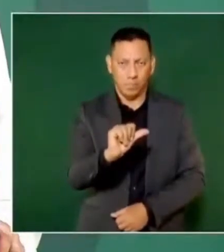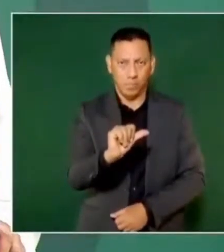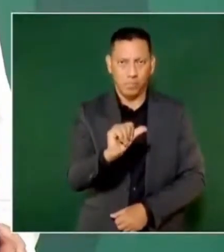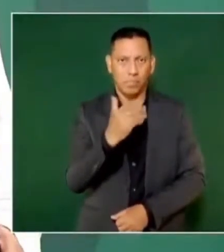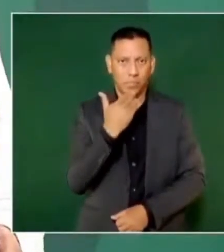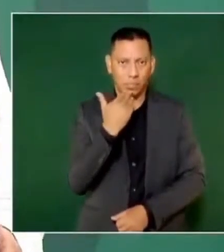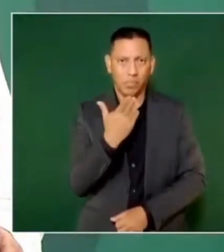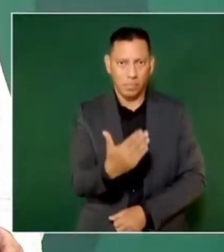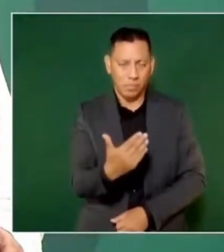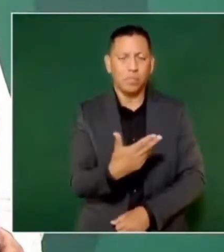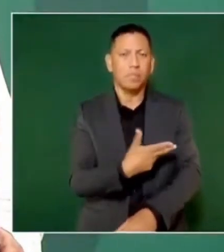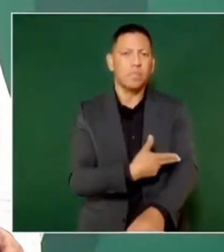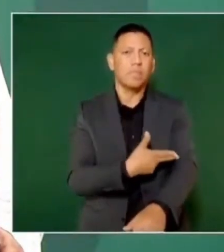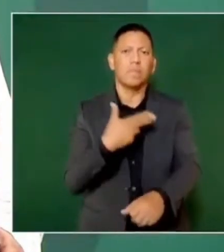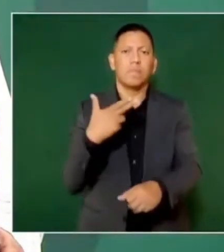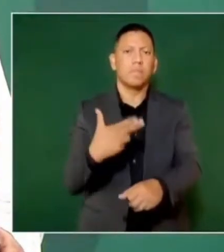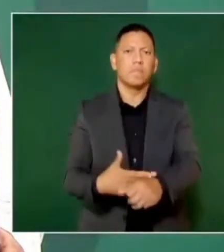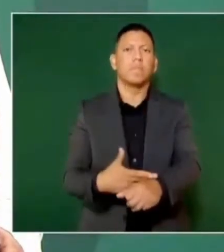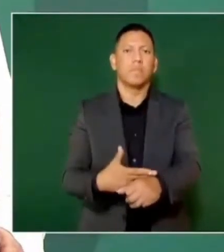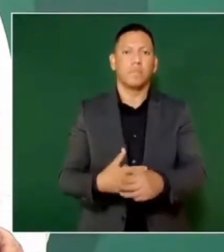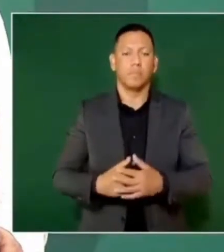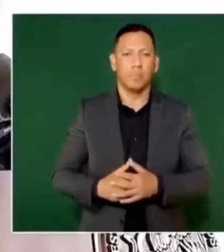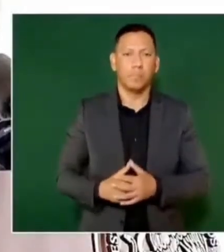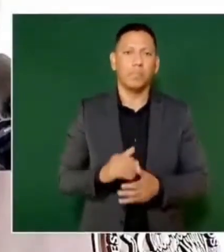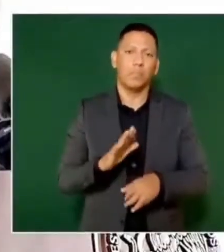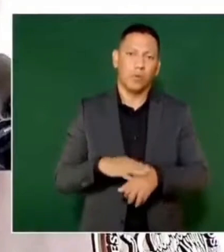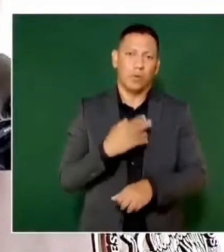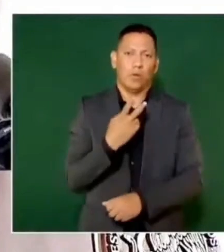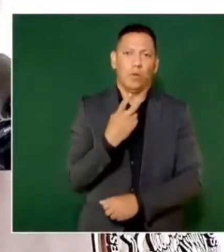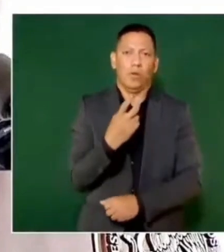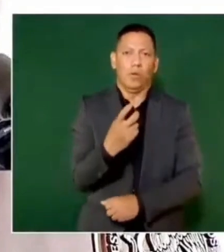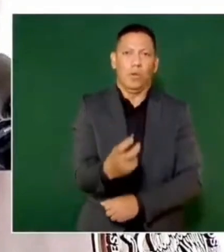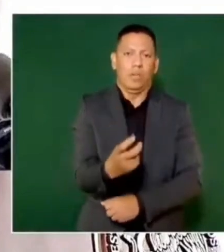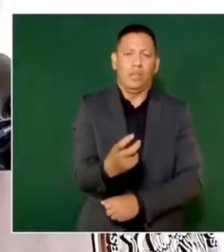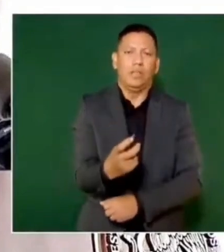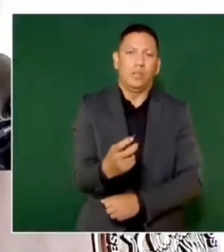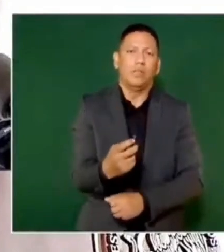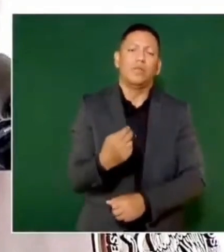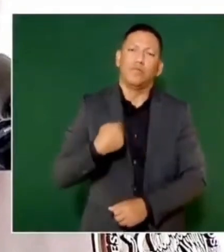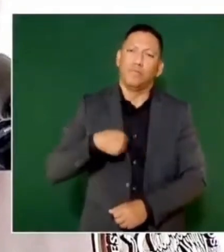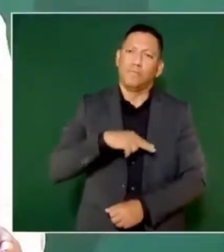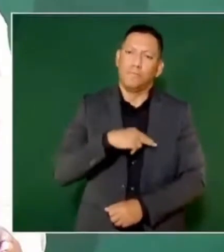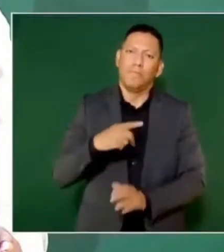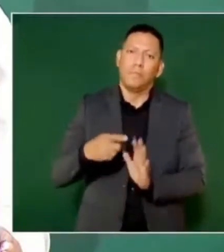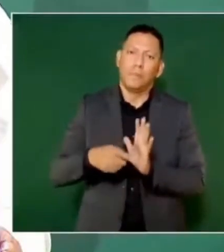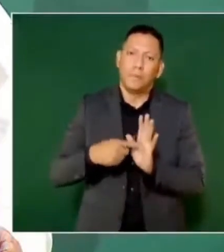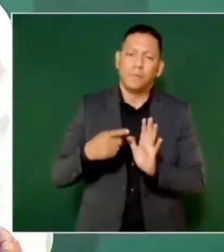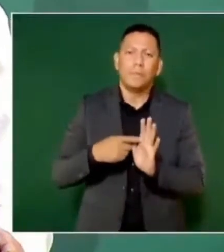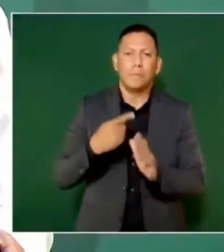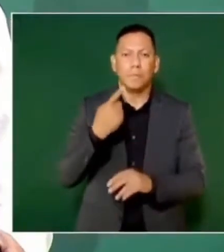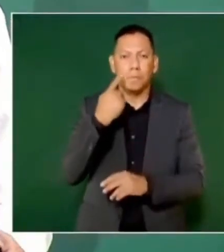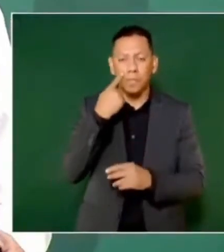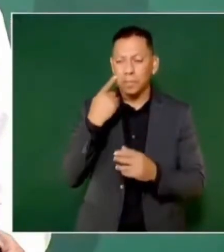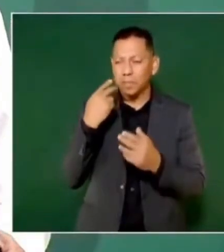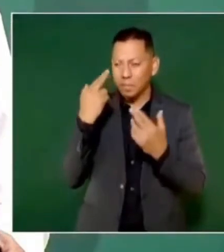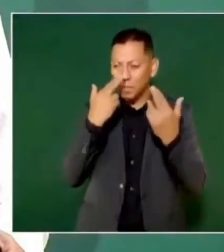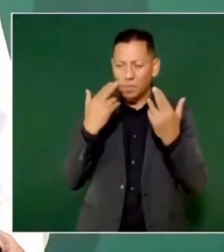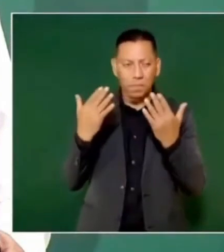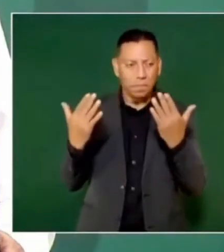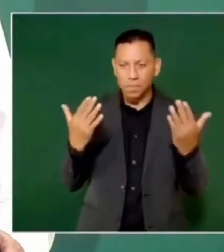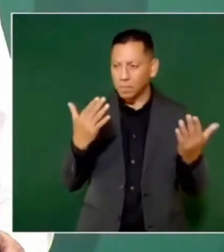y con honestidad. Por eso no dejemos de diferenciar